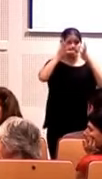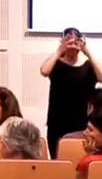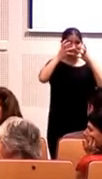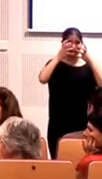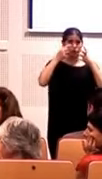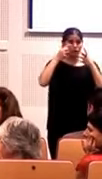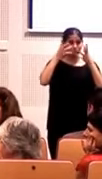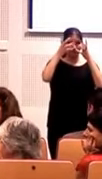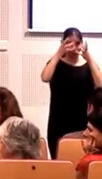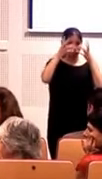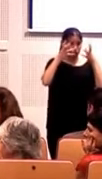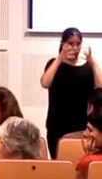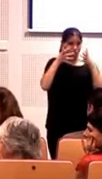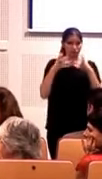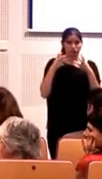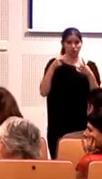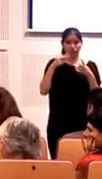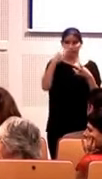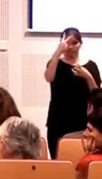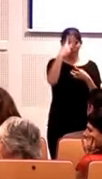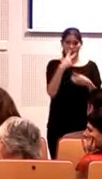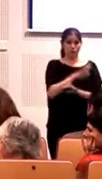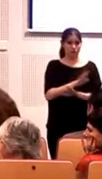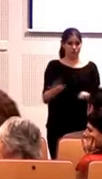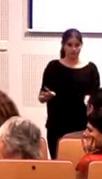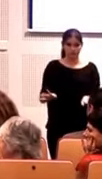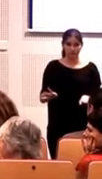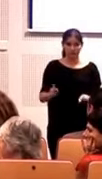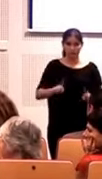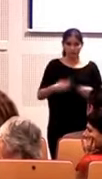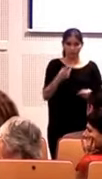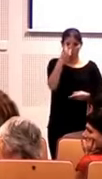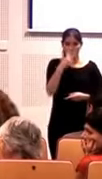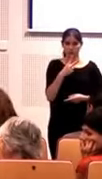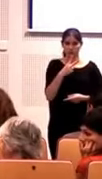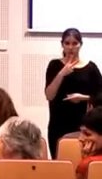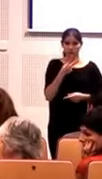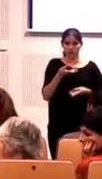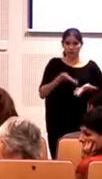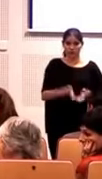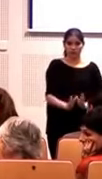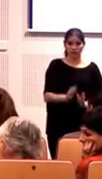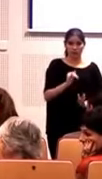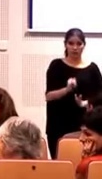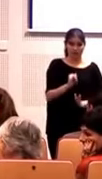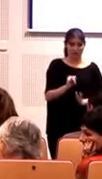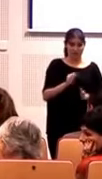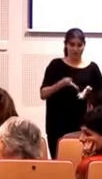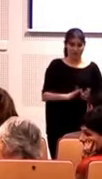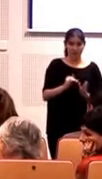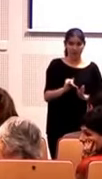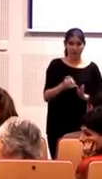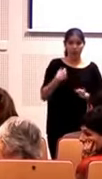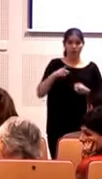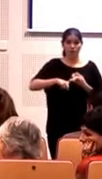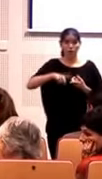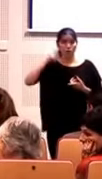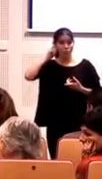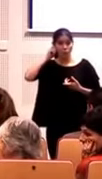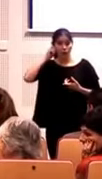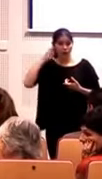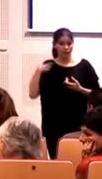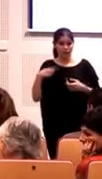muchas mucosidades y tal, entre ellas la vista, que entonces se ha quedado ciego por eso. Y teniendo que tiene un chiquillo, y teniendo un crío, pues su mujer lo mismo.